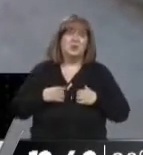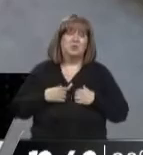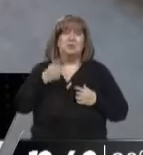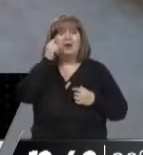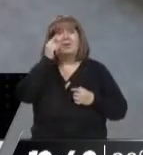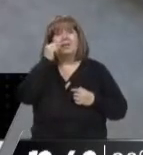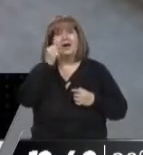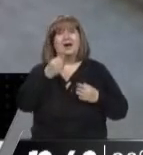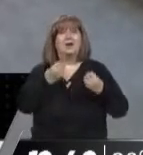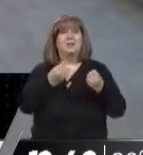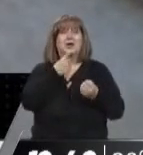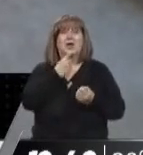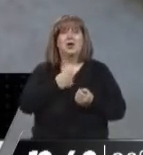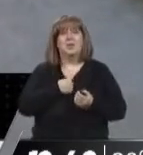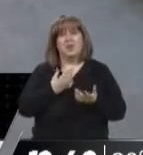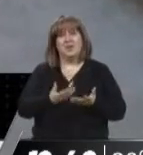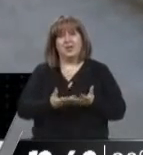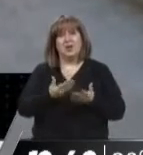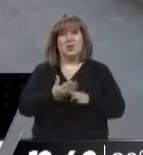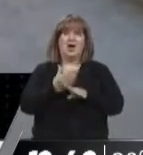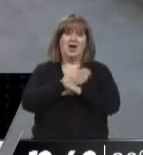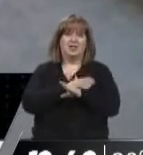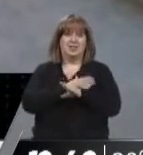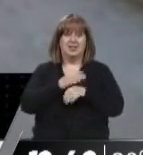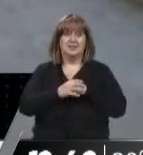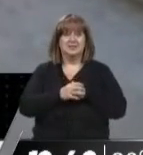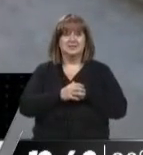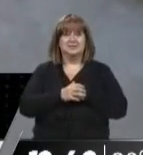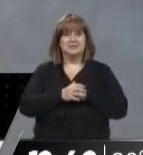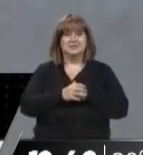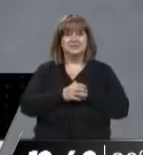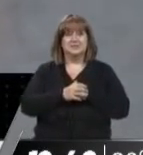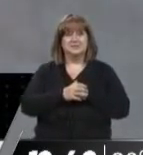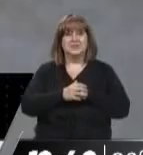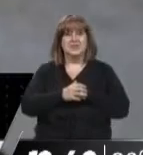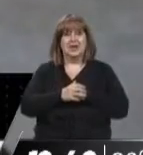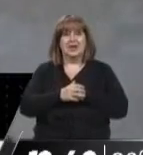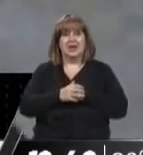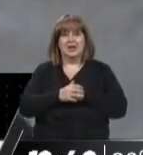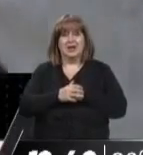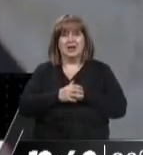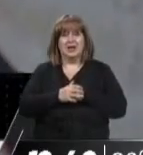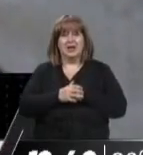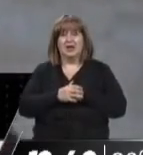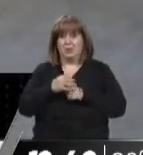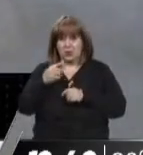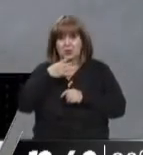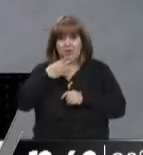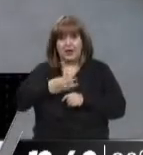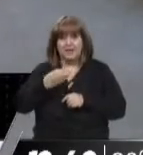momento. Cuando Marciano le dijo, hubo gente que a él. Yo dije, pero vos me buscabas a